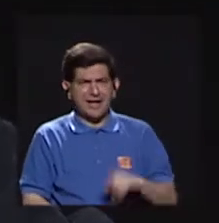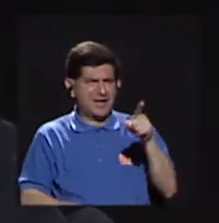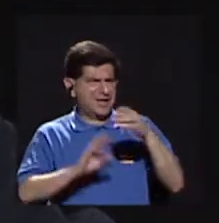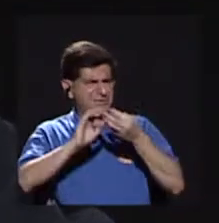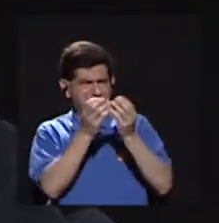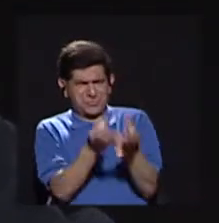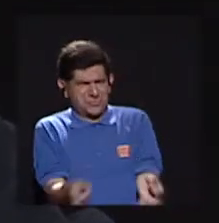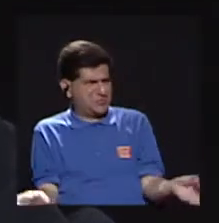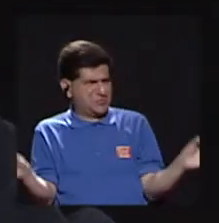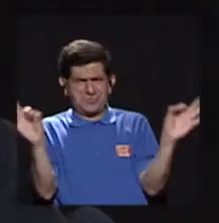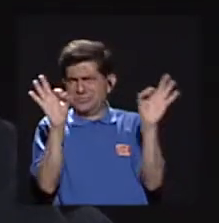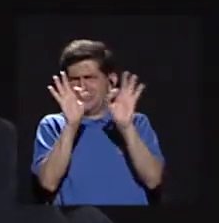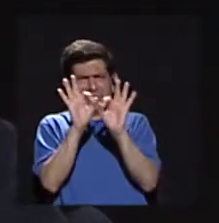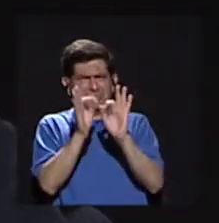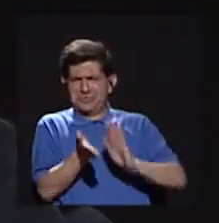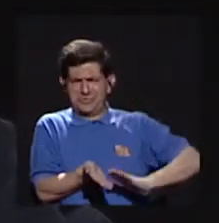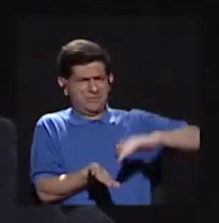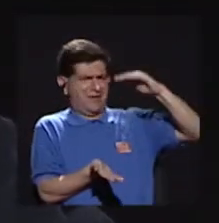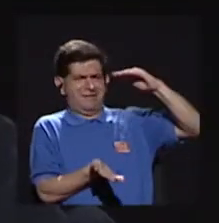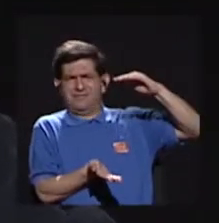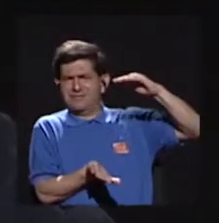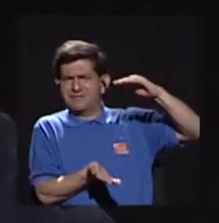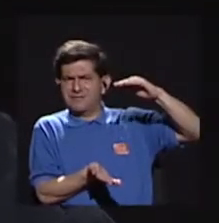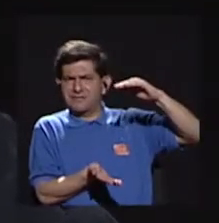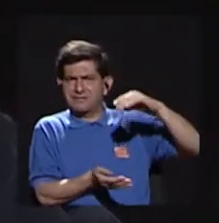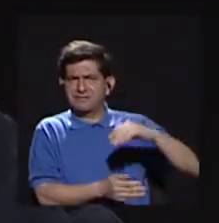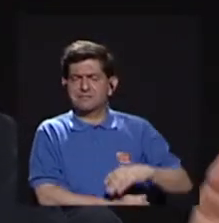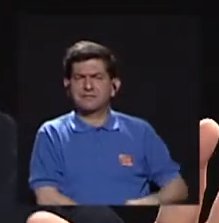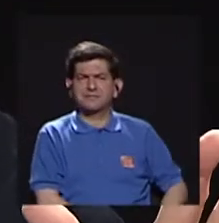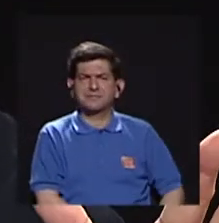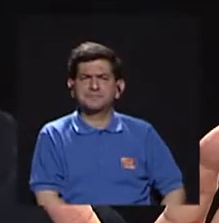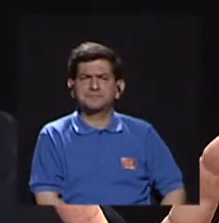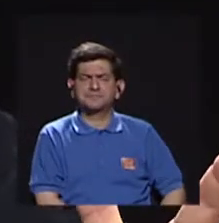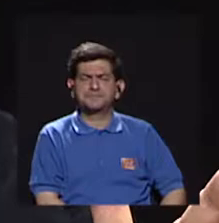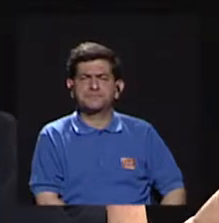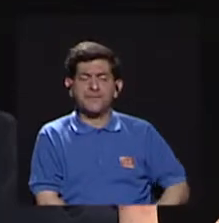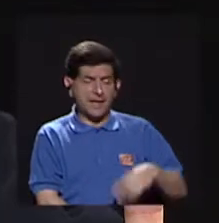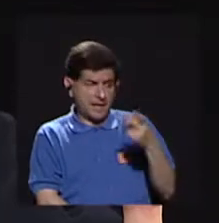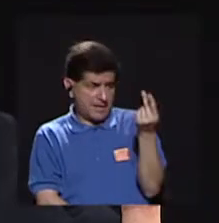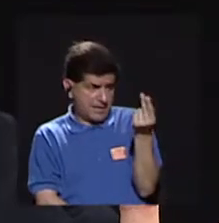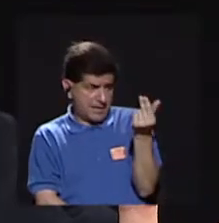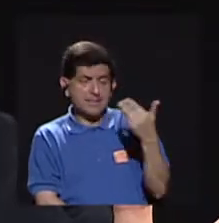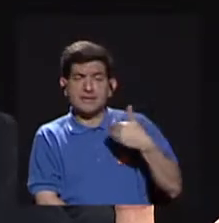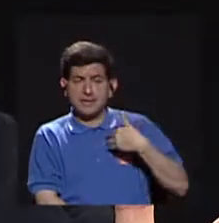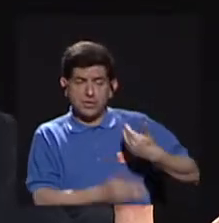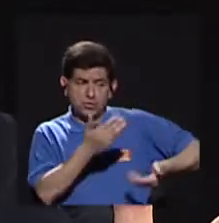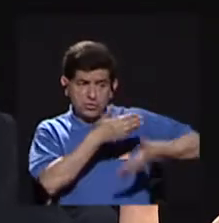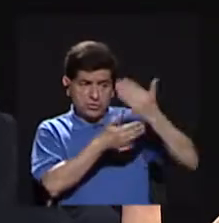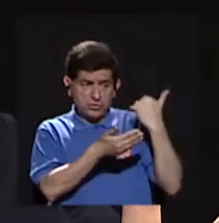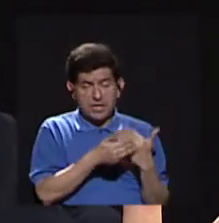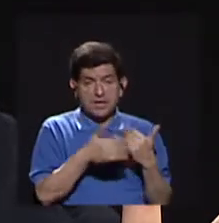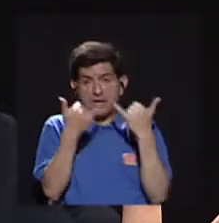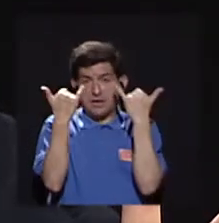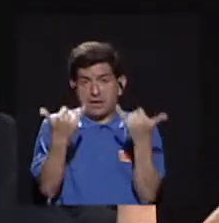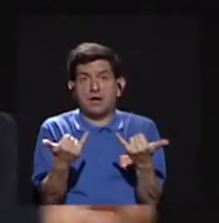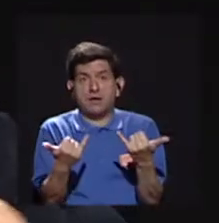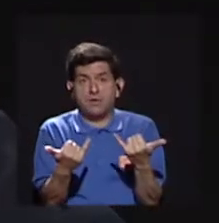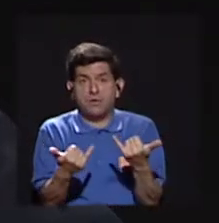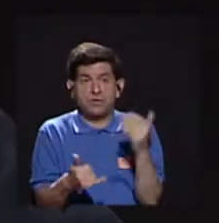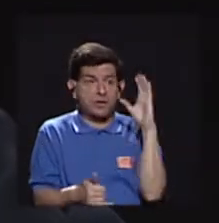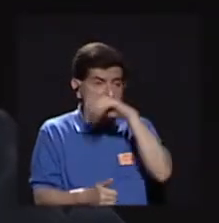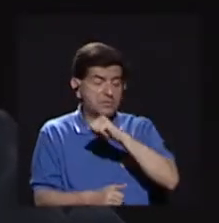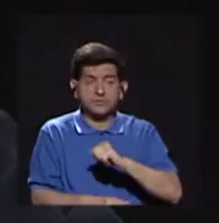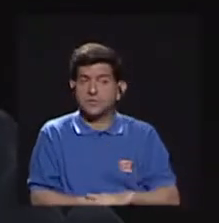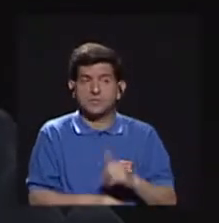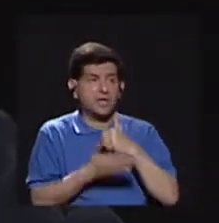cantidad muy importante de aumento entonces y los recursos con que se contaban y resulta que no no dan